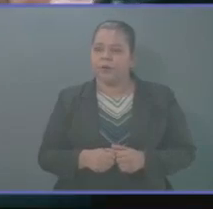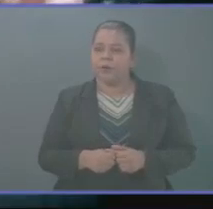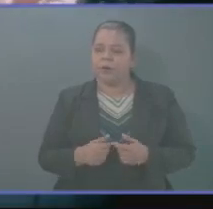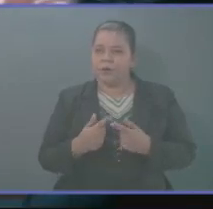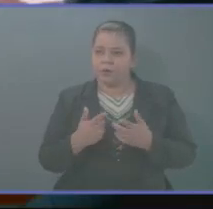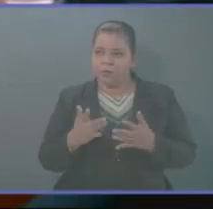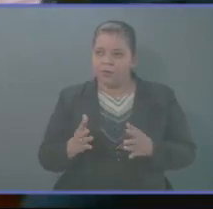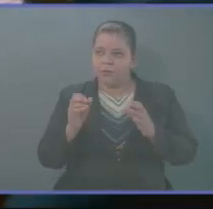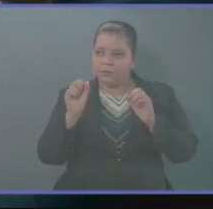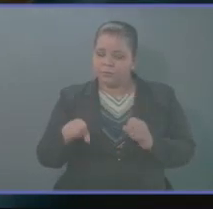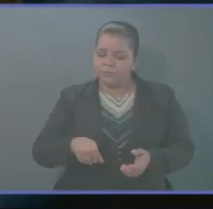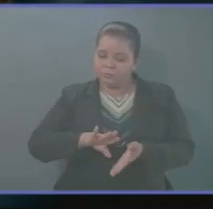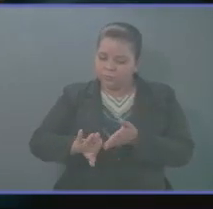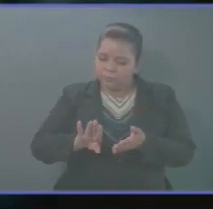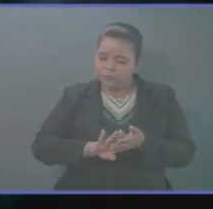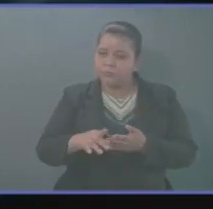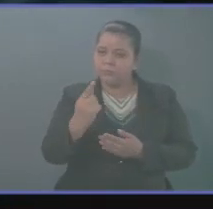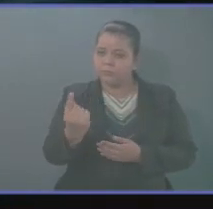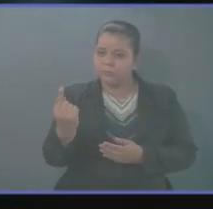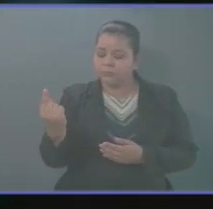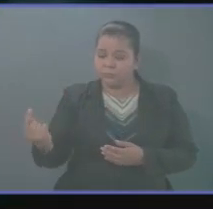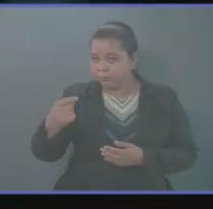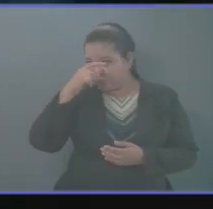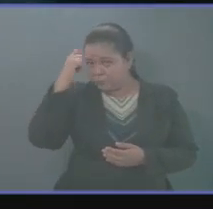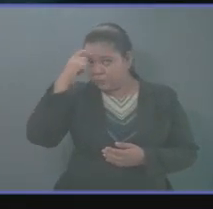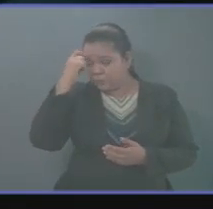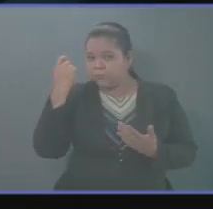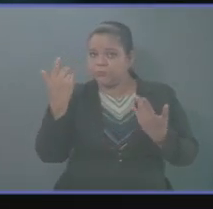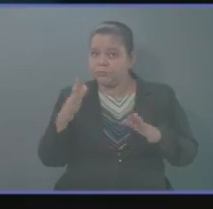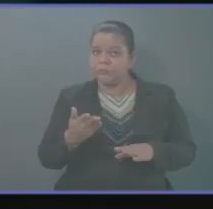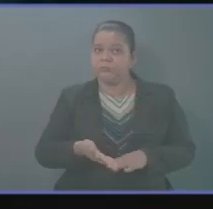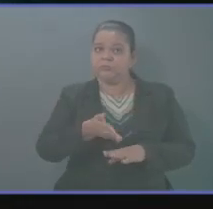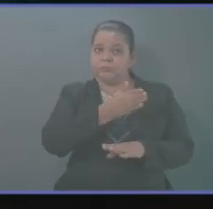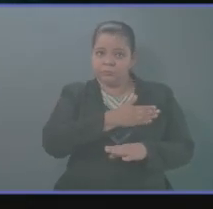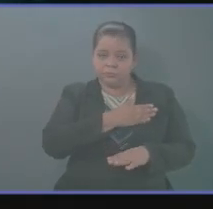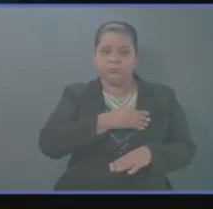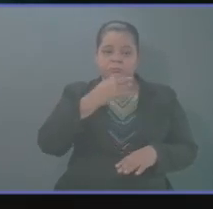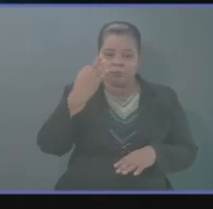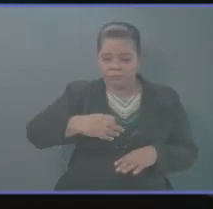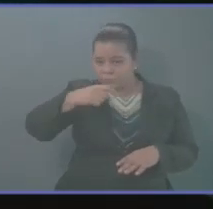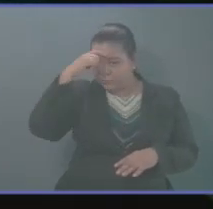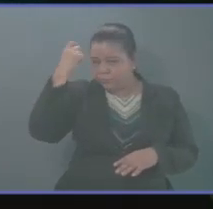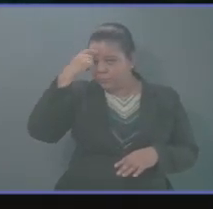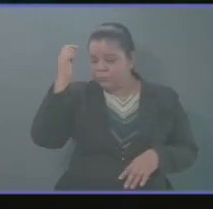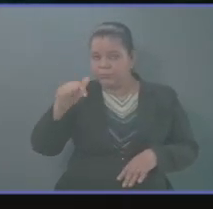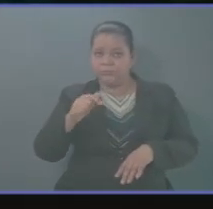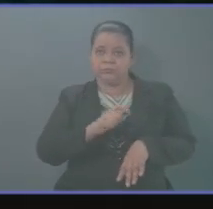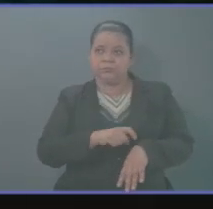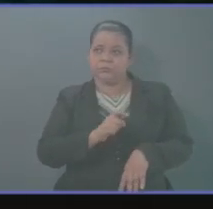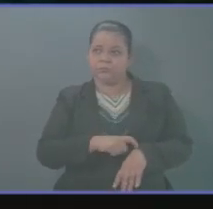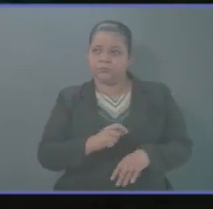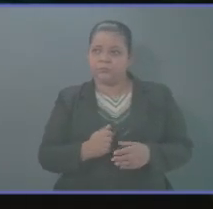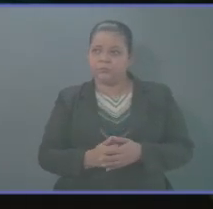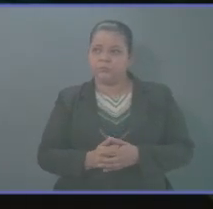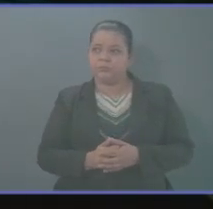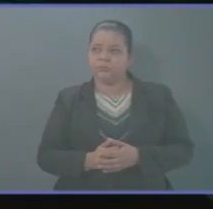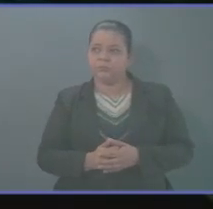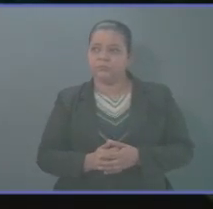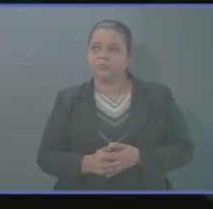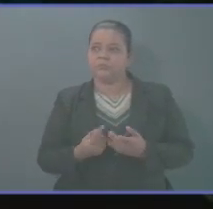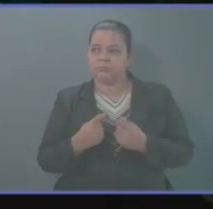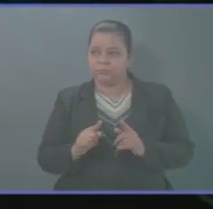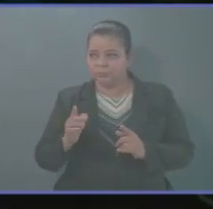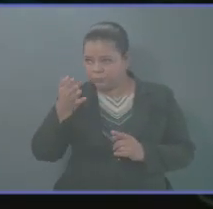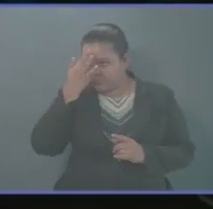la remuneración que tienen para los trabajadores que iban a laborar en ese momento. Y